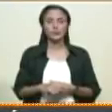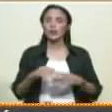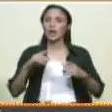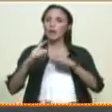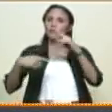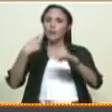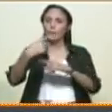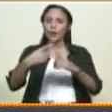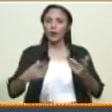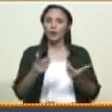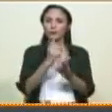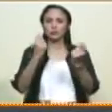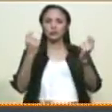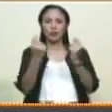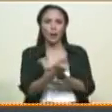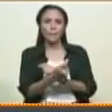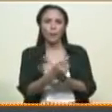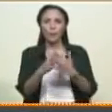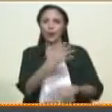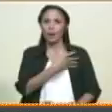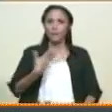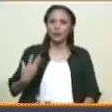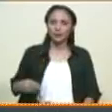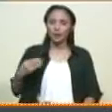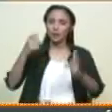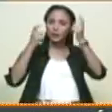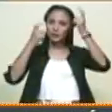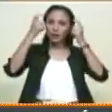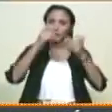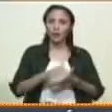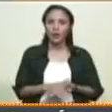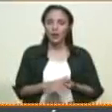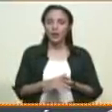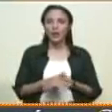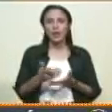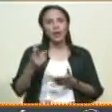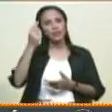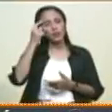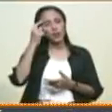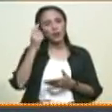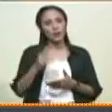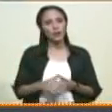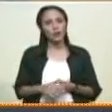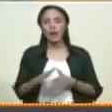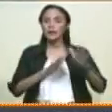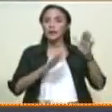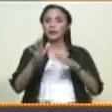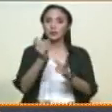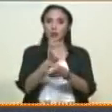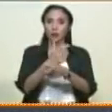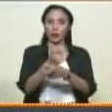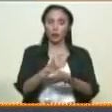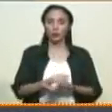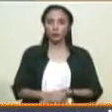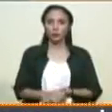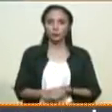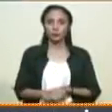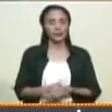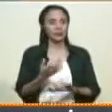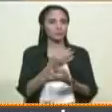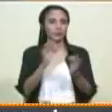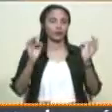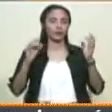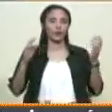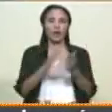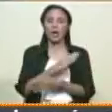referéndum victorioso, el comandante, el referéndum del 15 de agosto, victorioso el comandante Chávez.